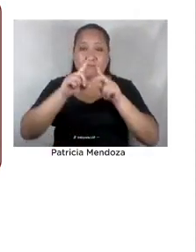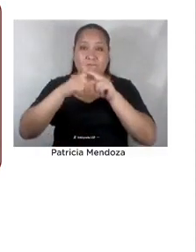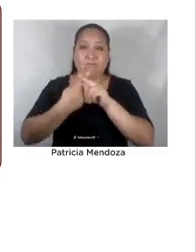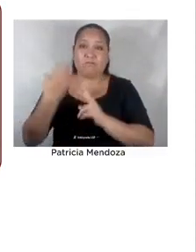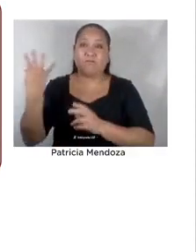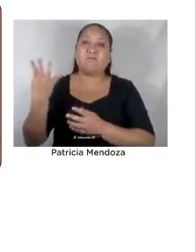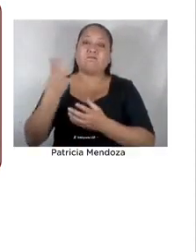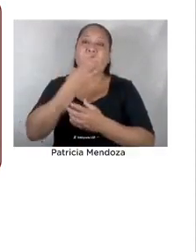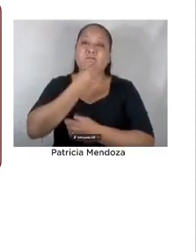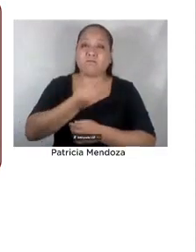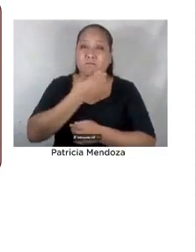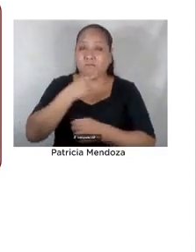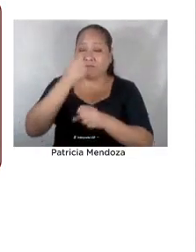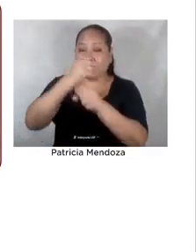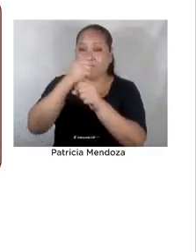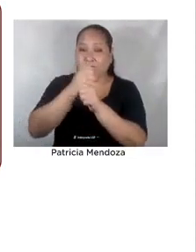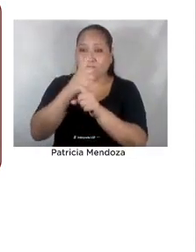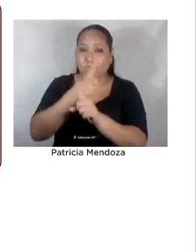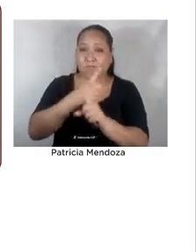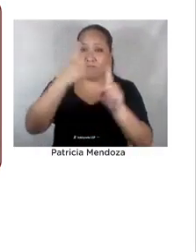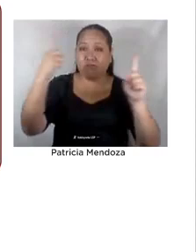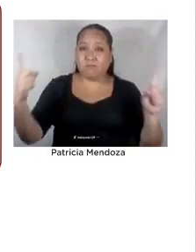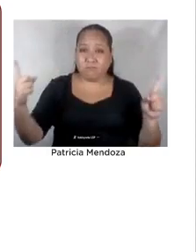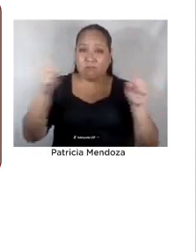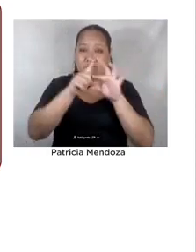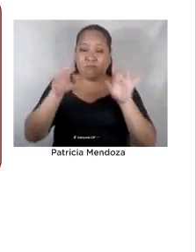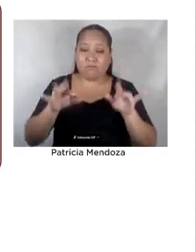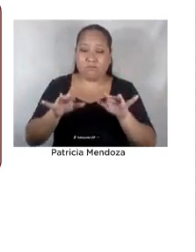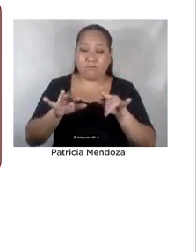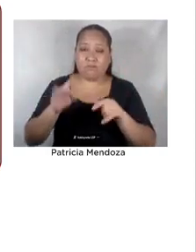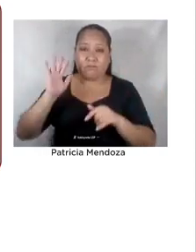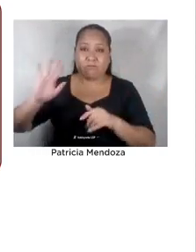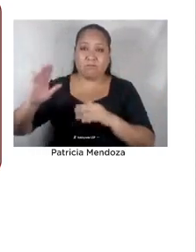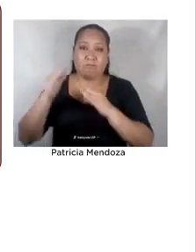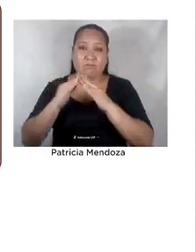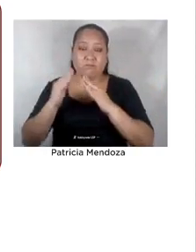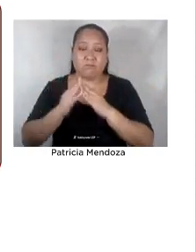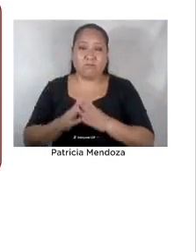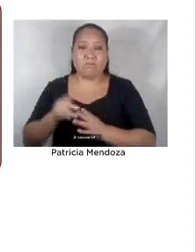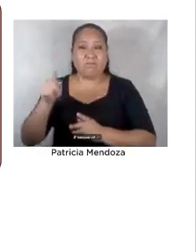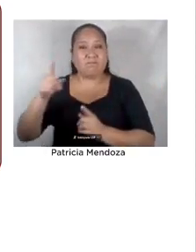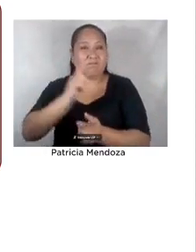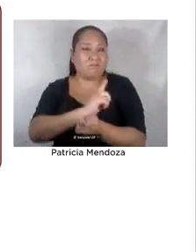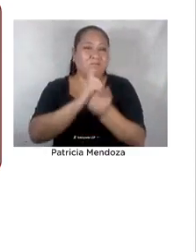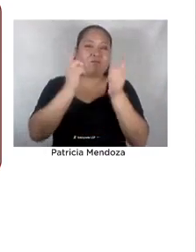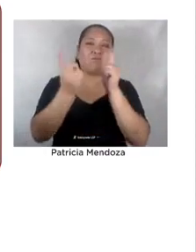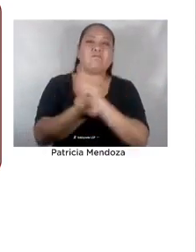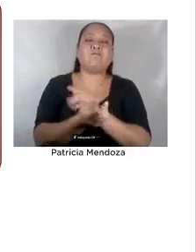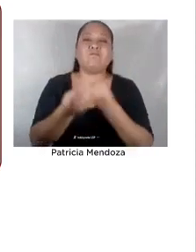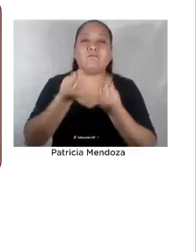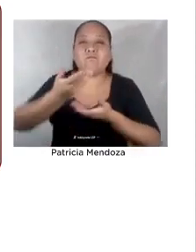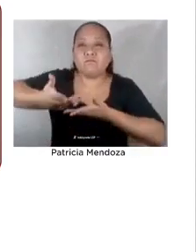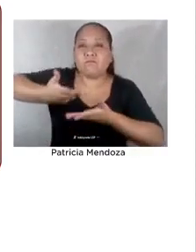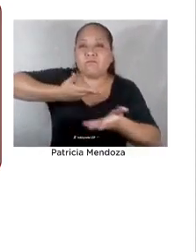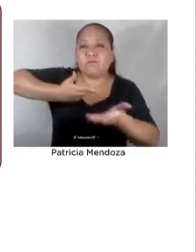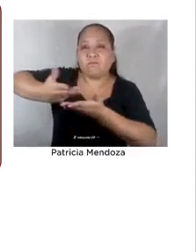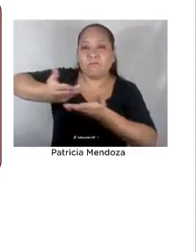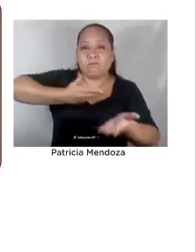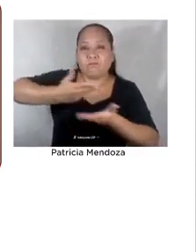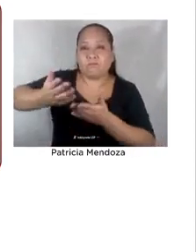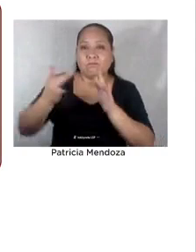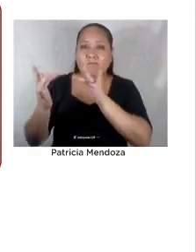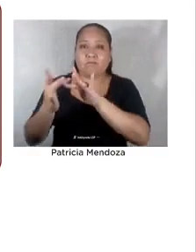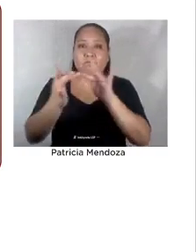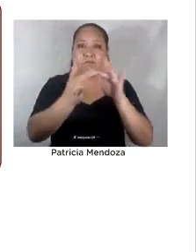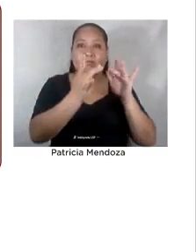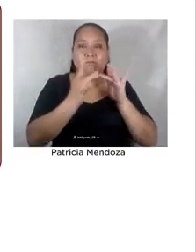remoto, y tiene que ver porque ha habido un impacto en la forma en la cual nos relacionamos con las personas en